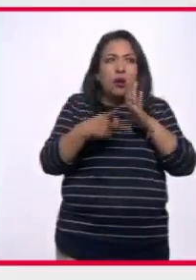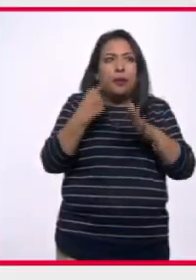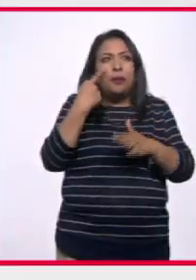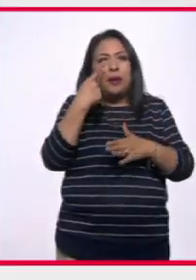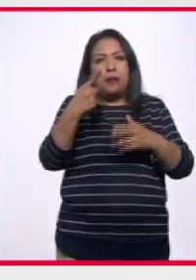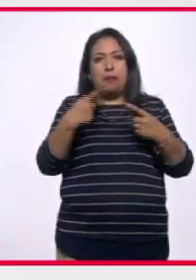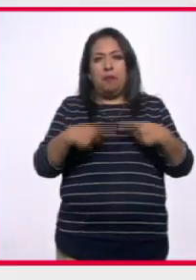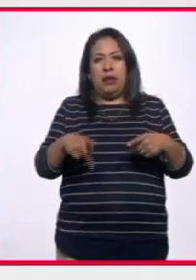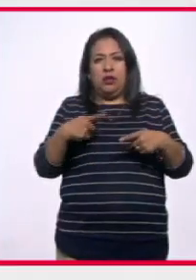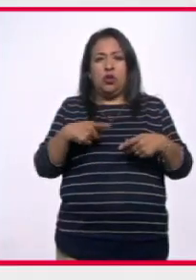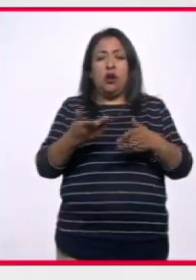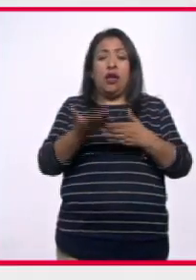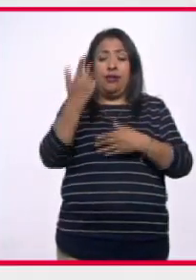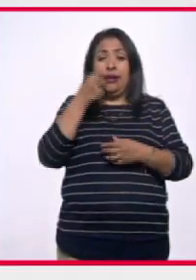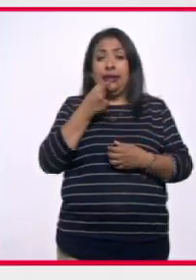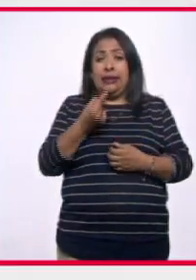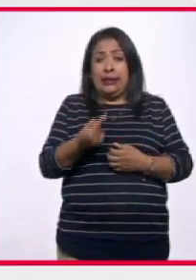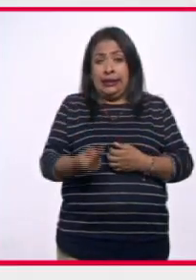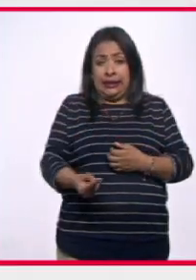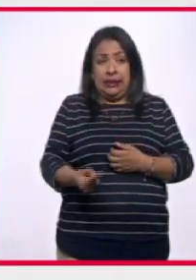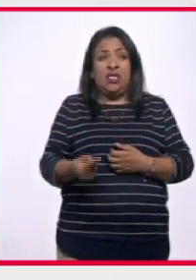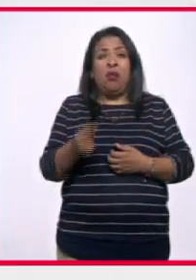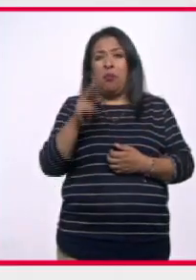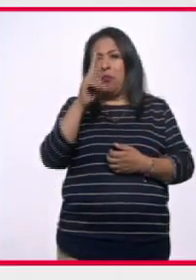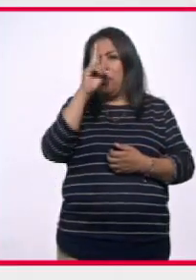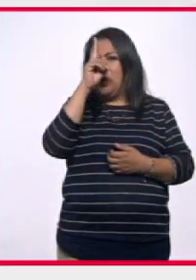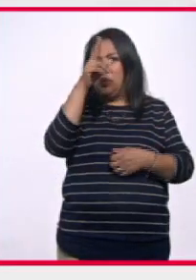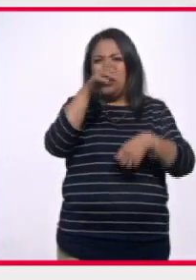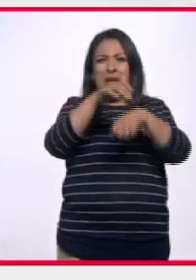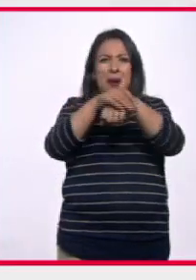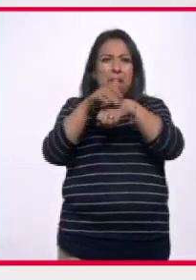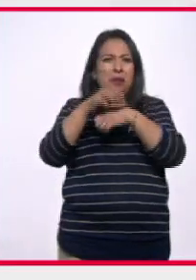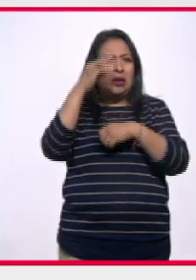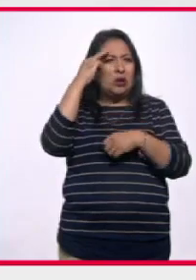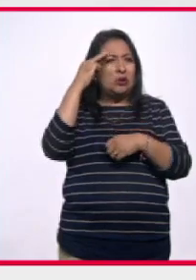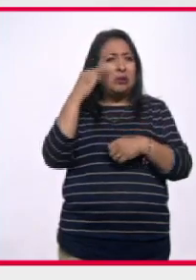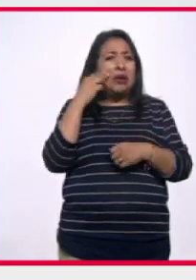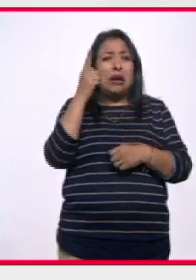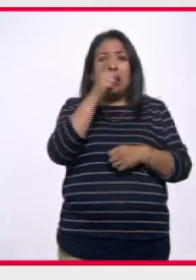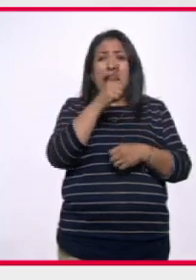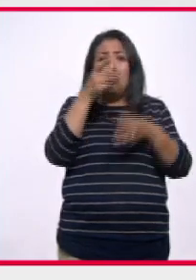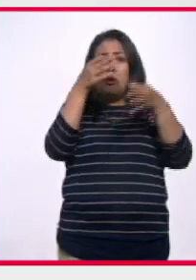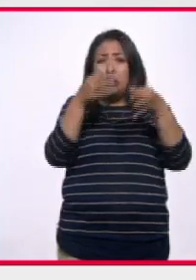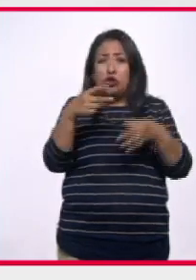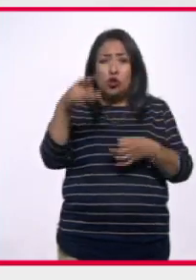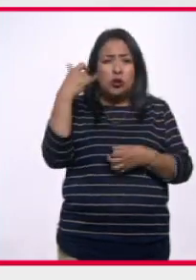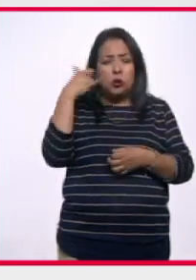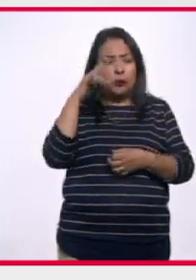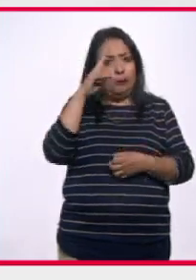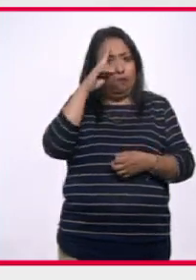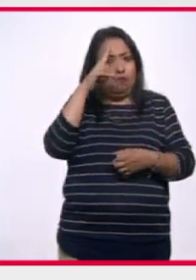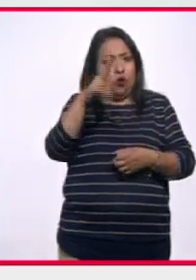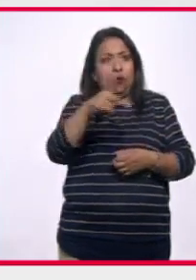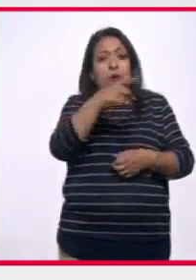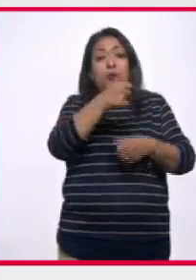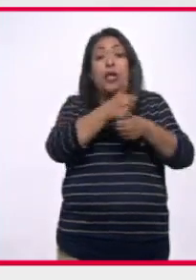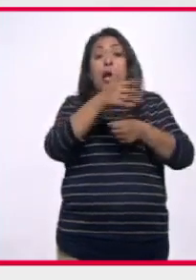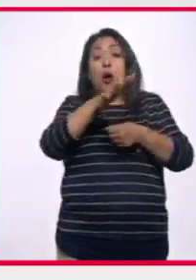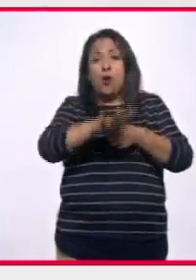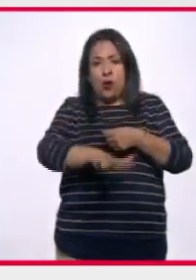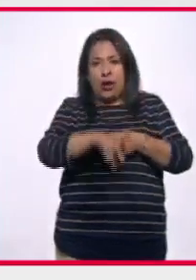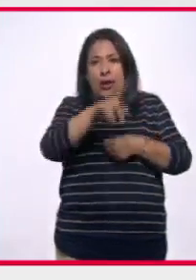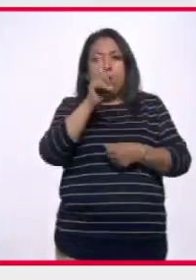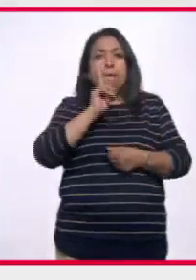con la persona que en su infancia le prohibió tener amigos mayas y hablar la lengua originaria de yucatán su abuela